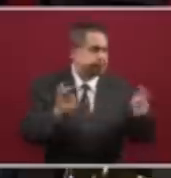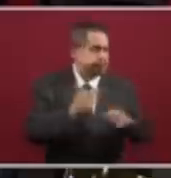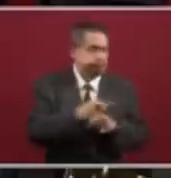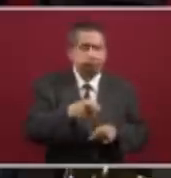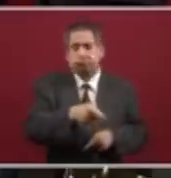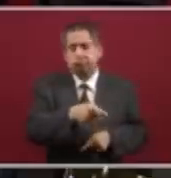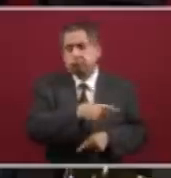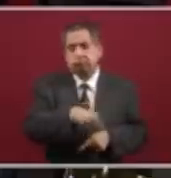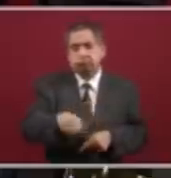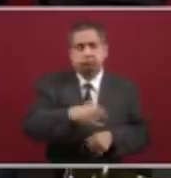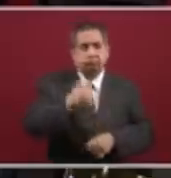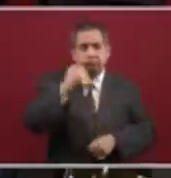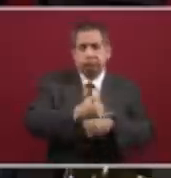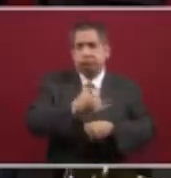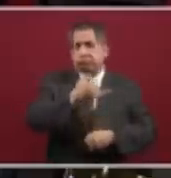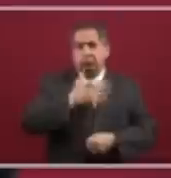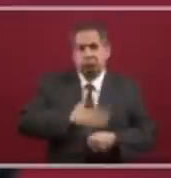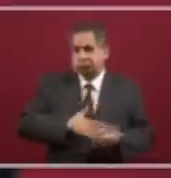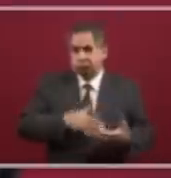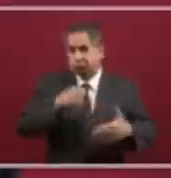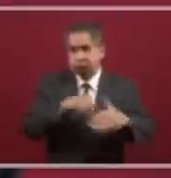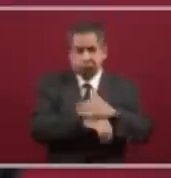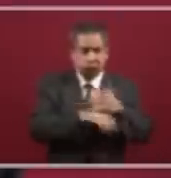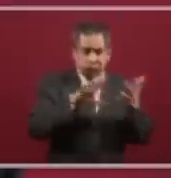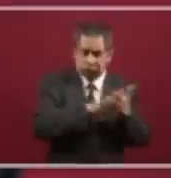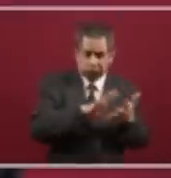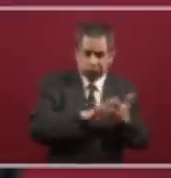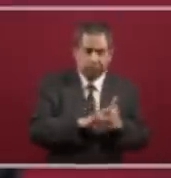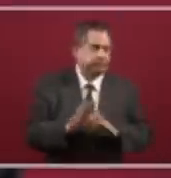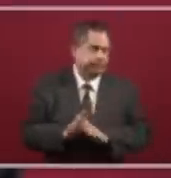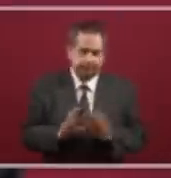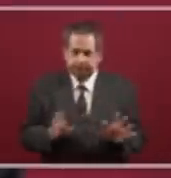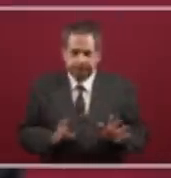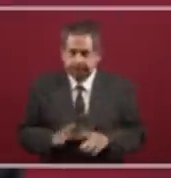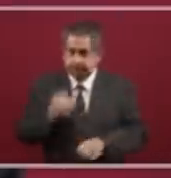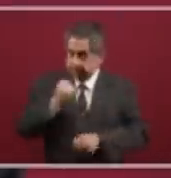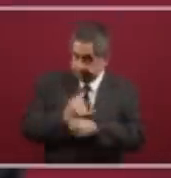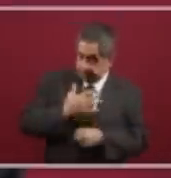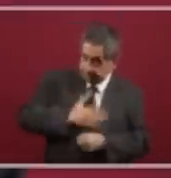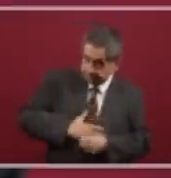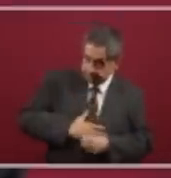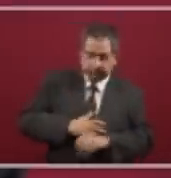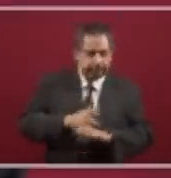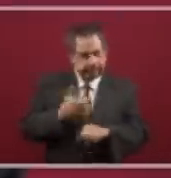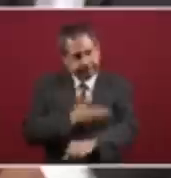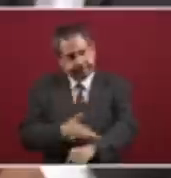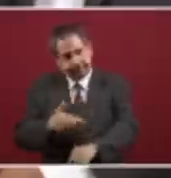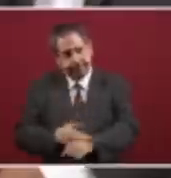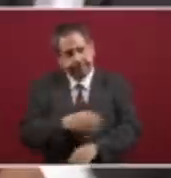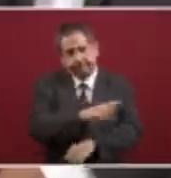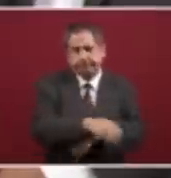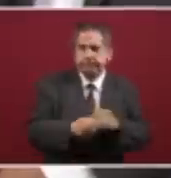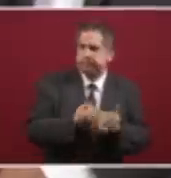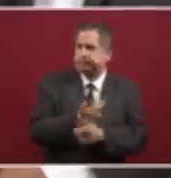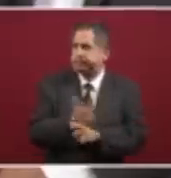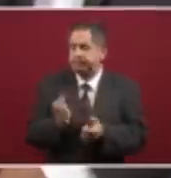injustamente están en las cárceles del país muchos